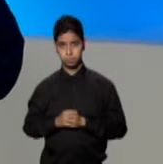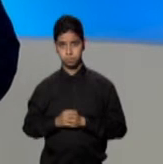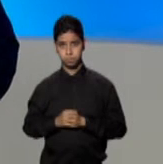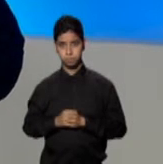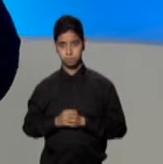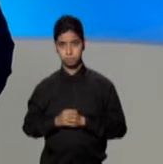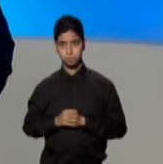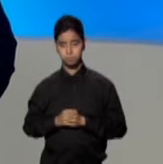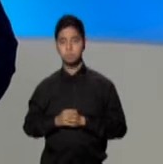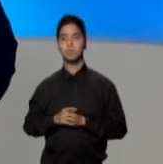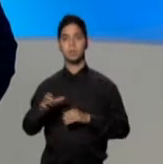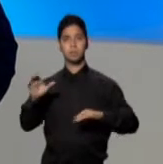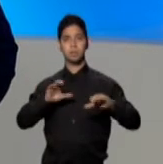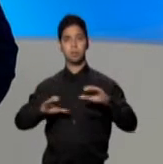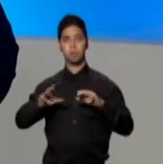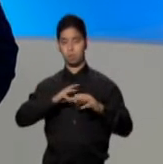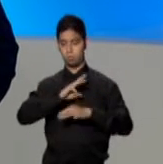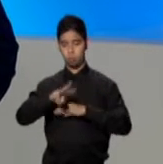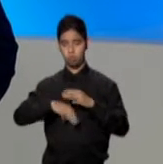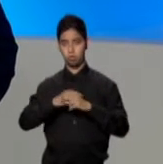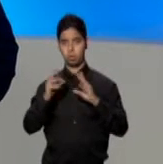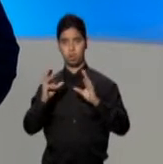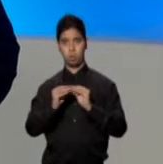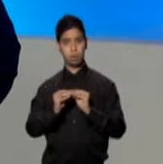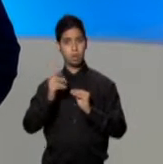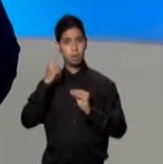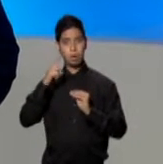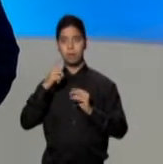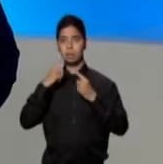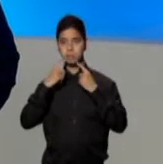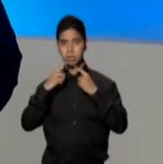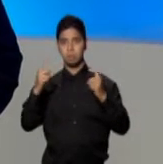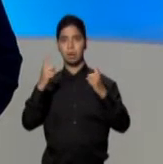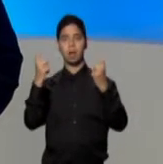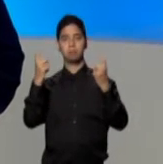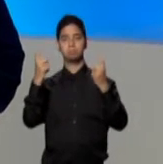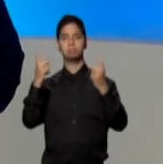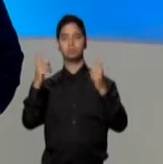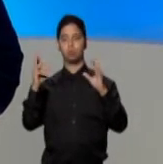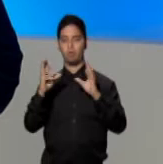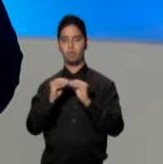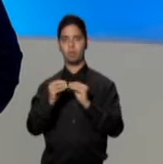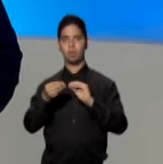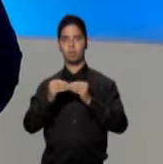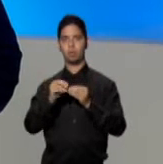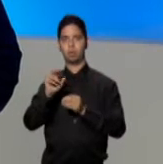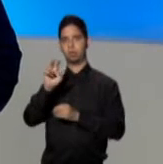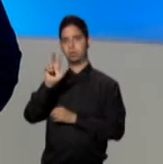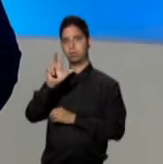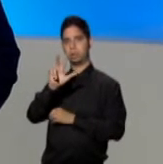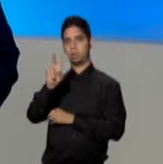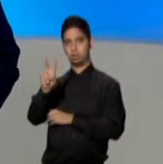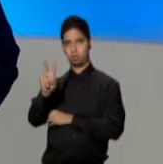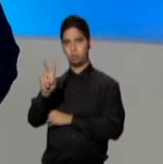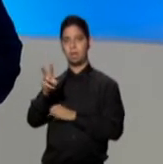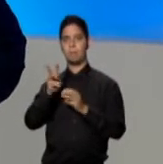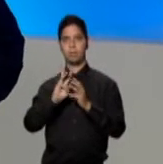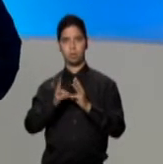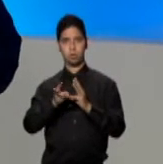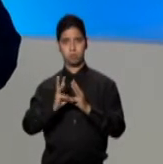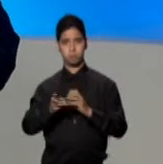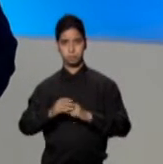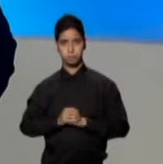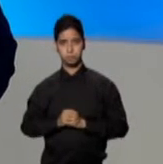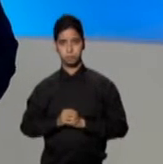mundo se reúnen por primera vez en la isla para celebrar la conferencia número 32 de la Sociedad Americana de Meteorología. Se trata de la